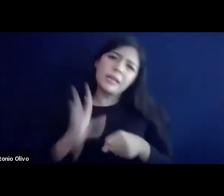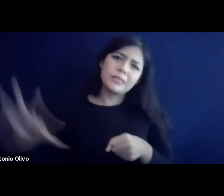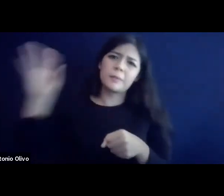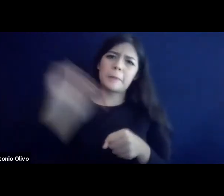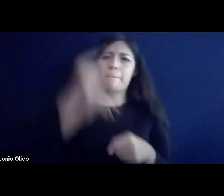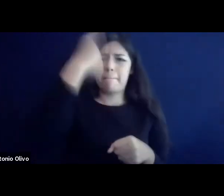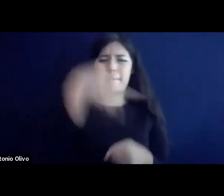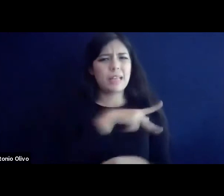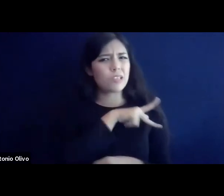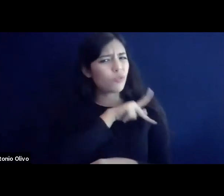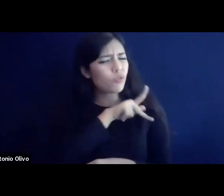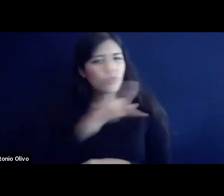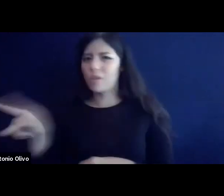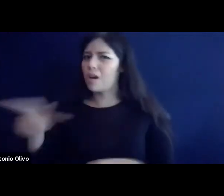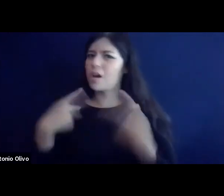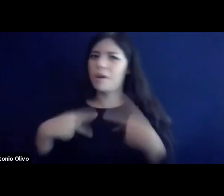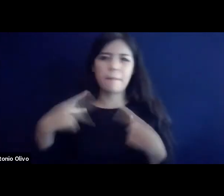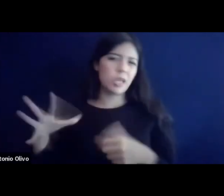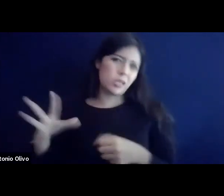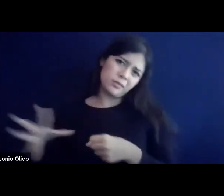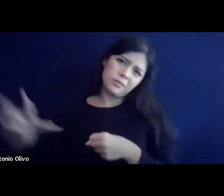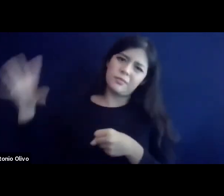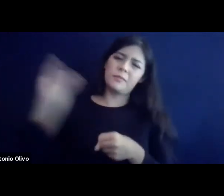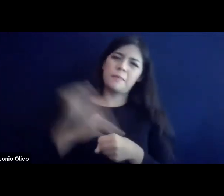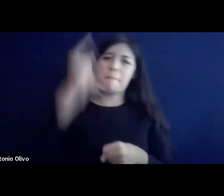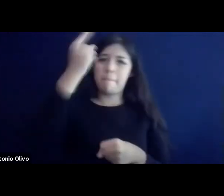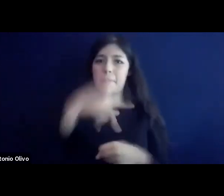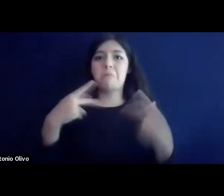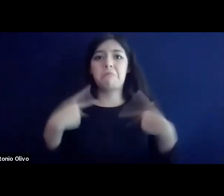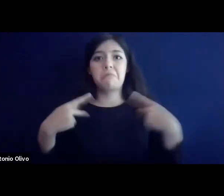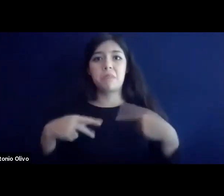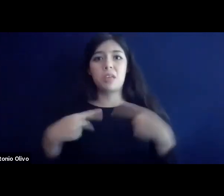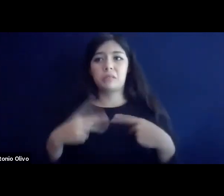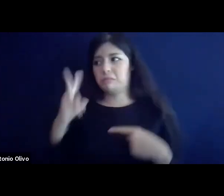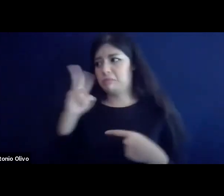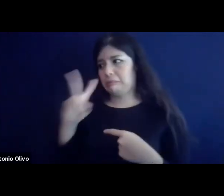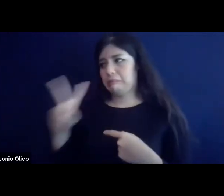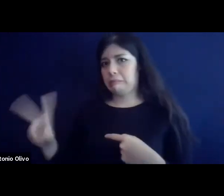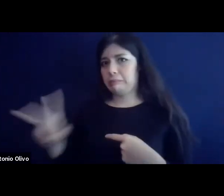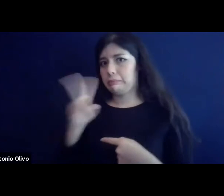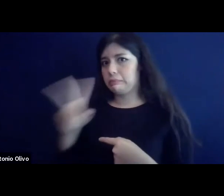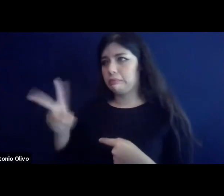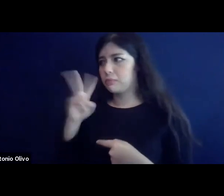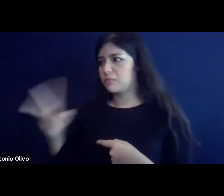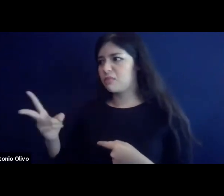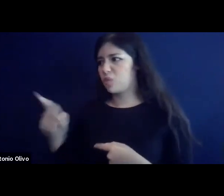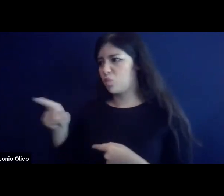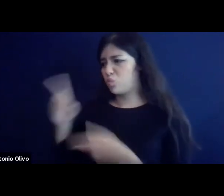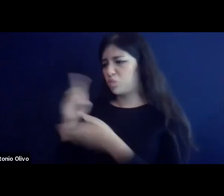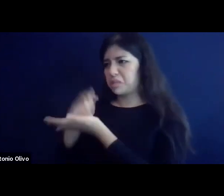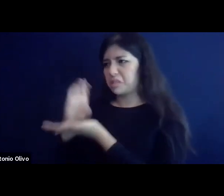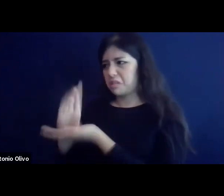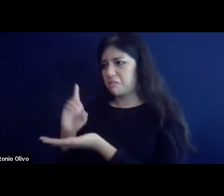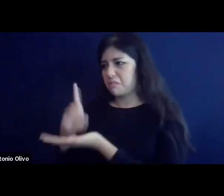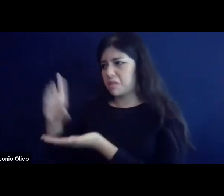muy personalizado, y ante la sociedad lo ve y dice, privilegios. Y luego aparte, tienes discapacidad, pero soy un hombre con